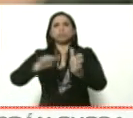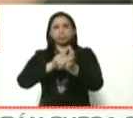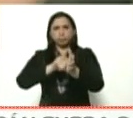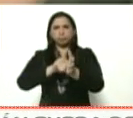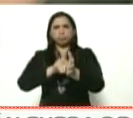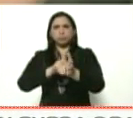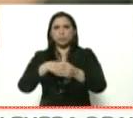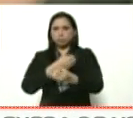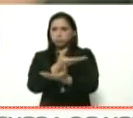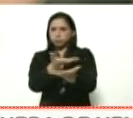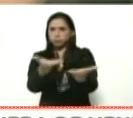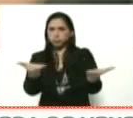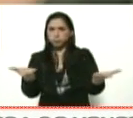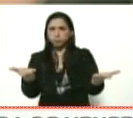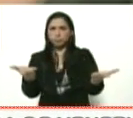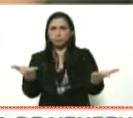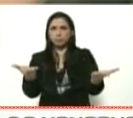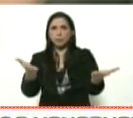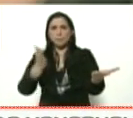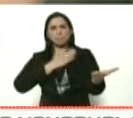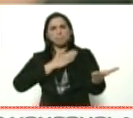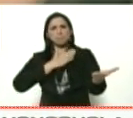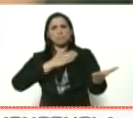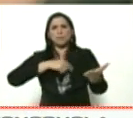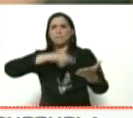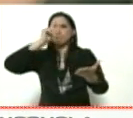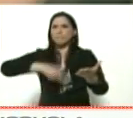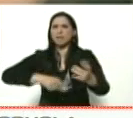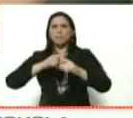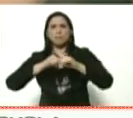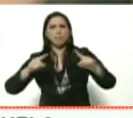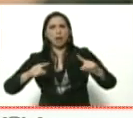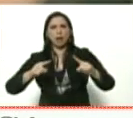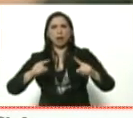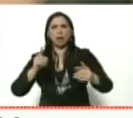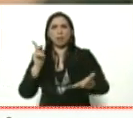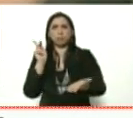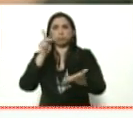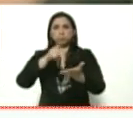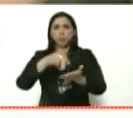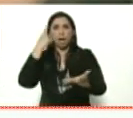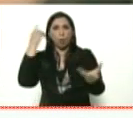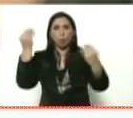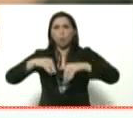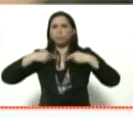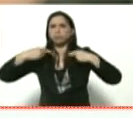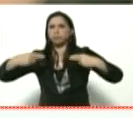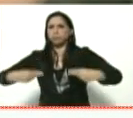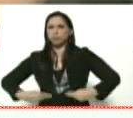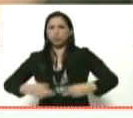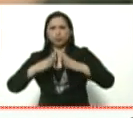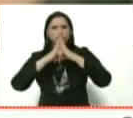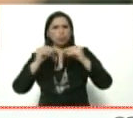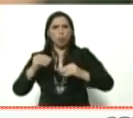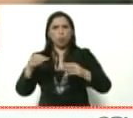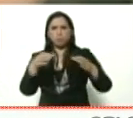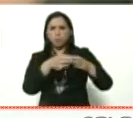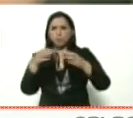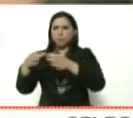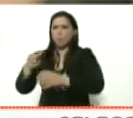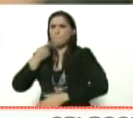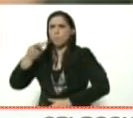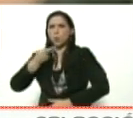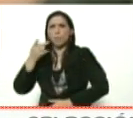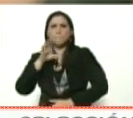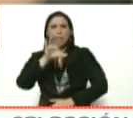y pongo sobre la mesa mi firma para llegar a un acuerdo humanitario de todos los factores políticos del